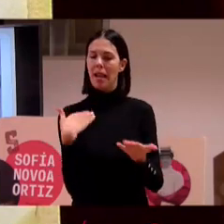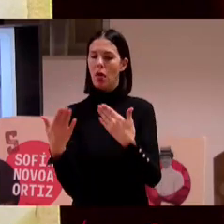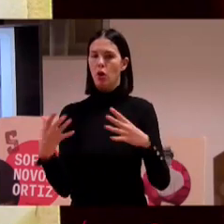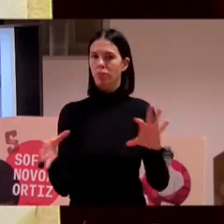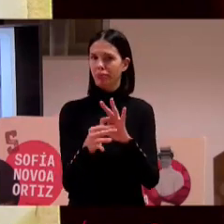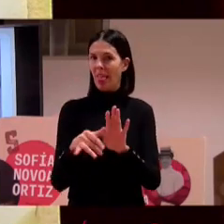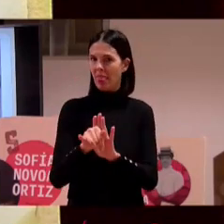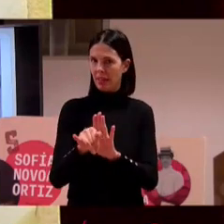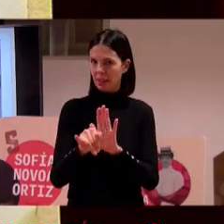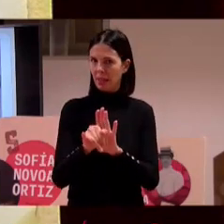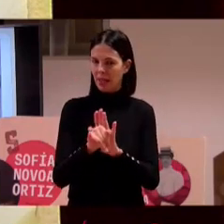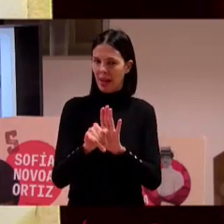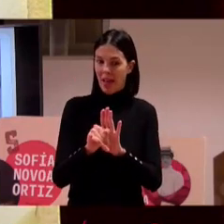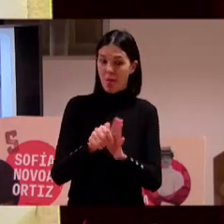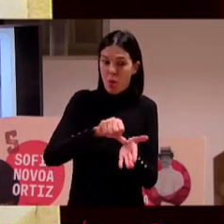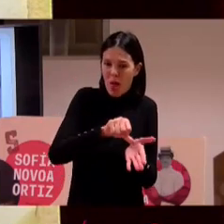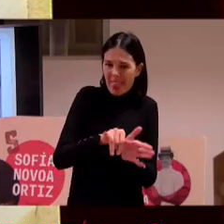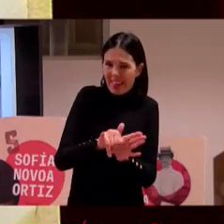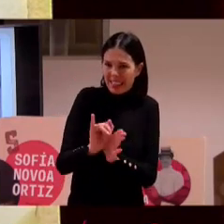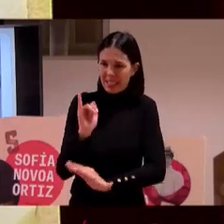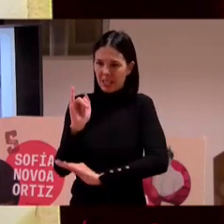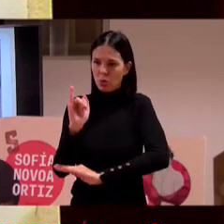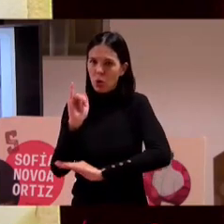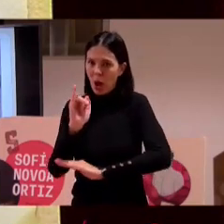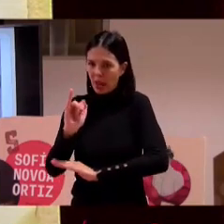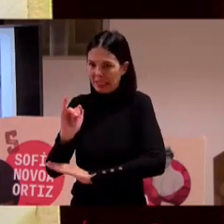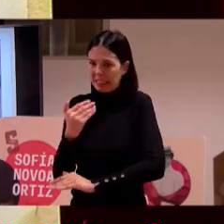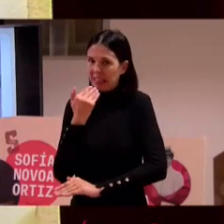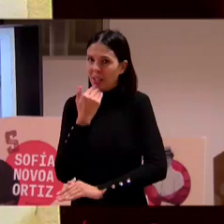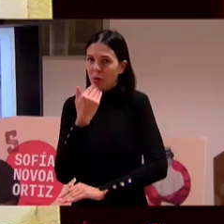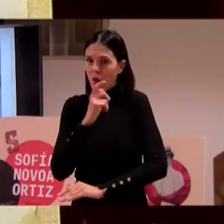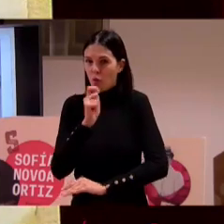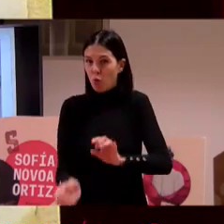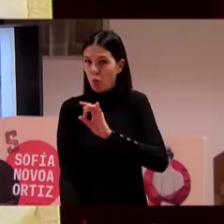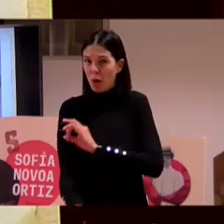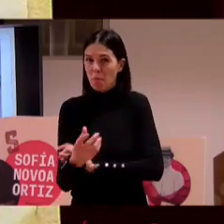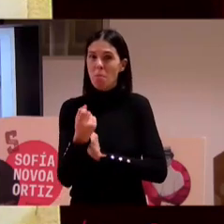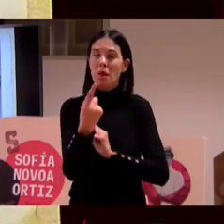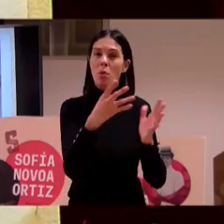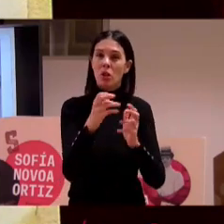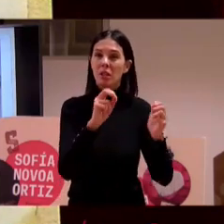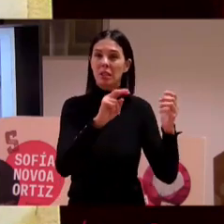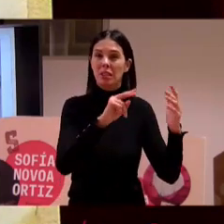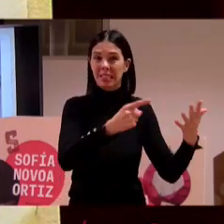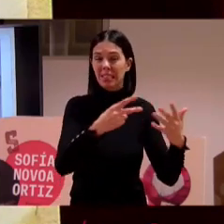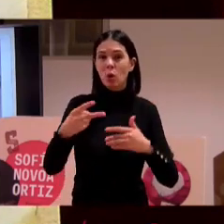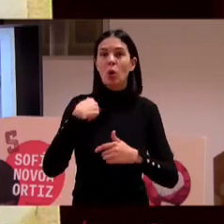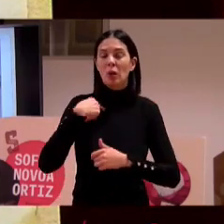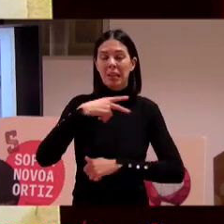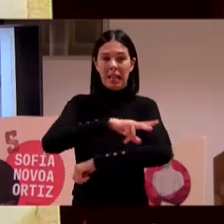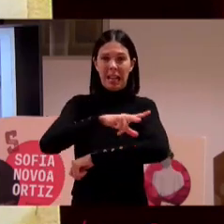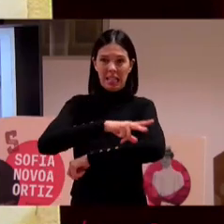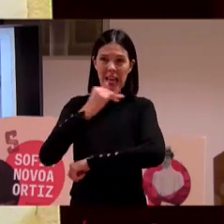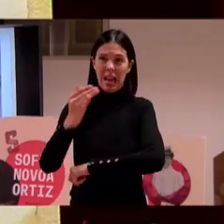mantén con esta institución case desde a súa fundación. Lembremos que xa en 1871 o alcalde Jacobo Domínguez